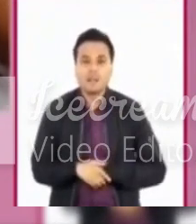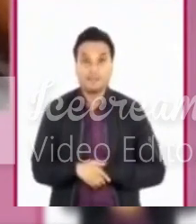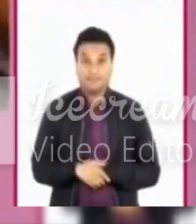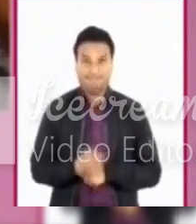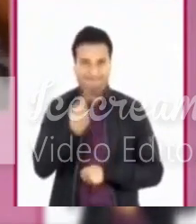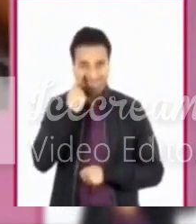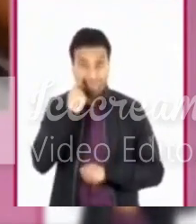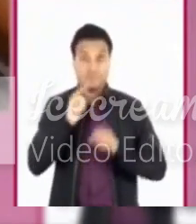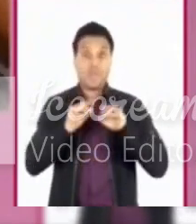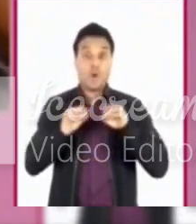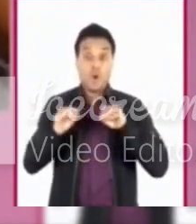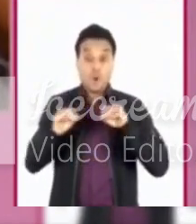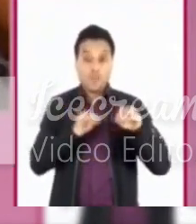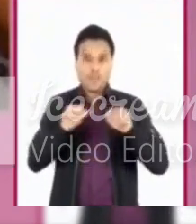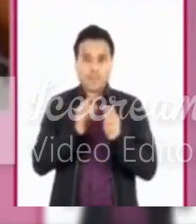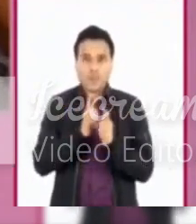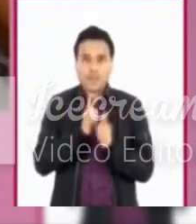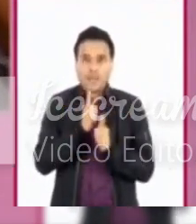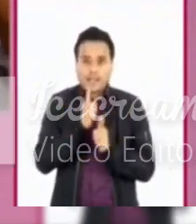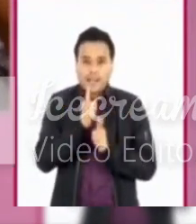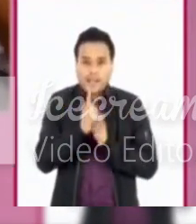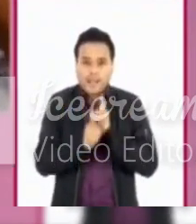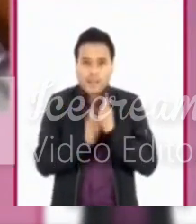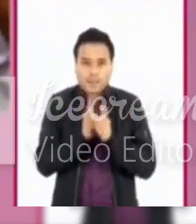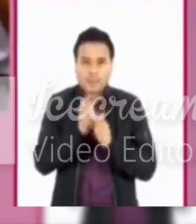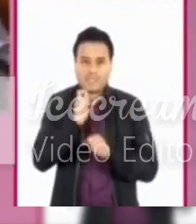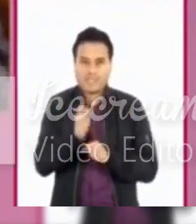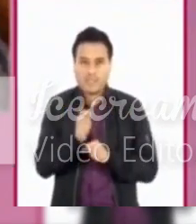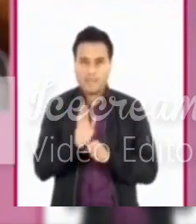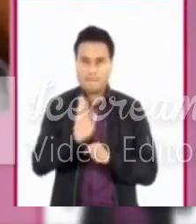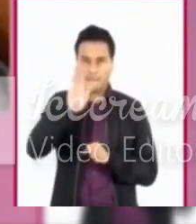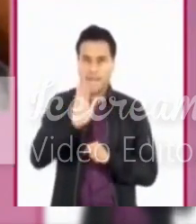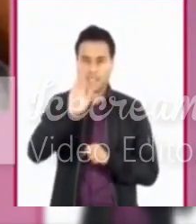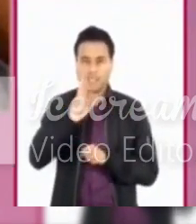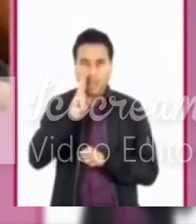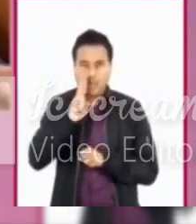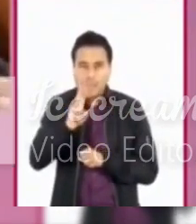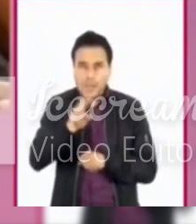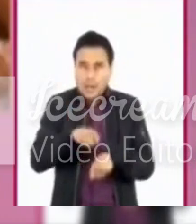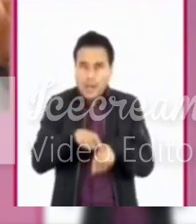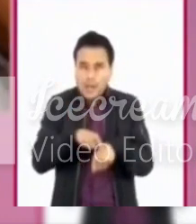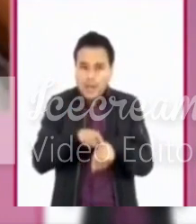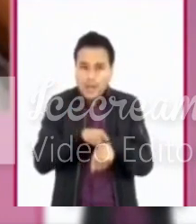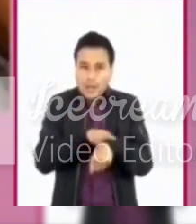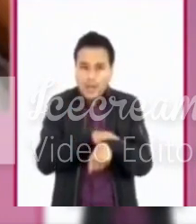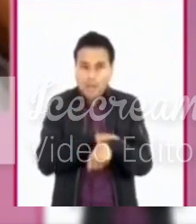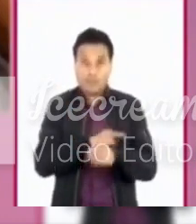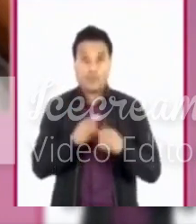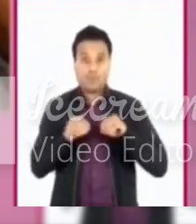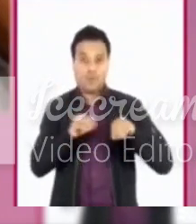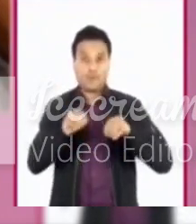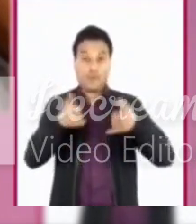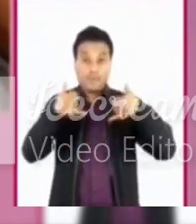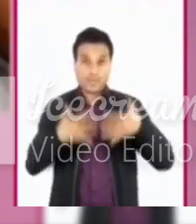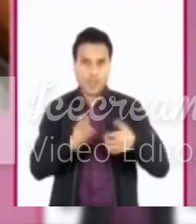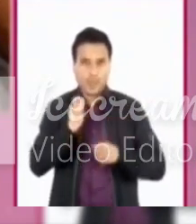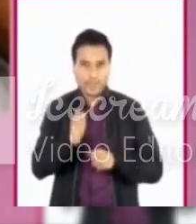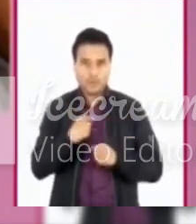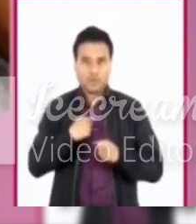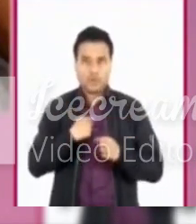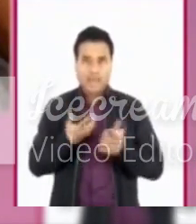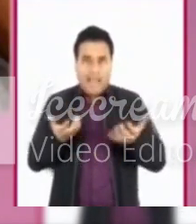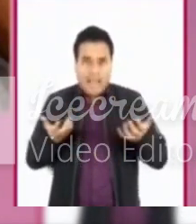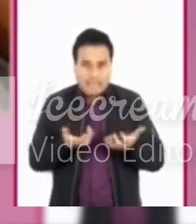Los movimientos lentos se sienten pesados, los movimientos rápidos transmiten acción y los